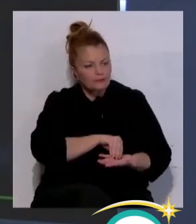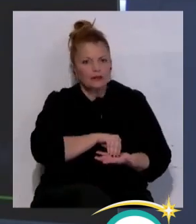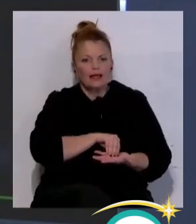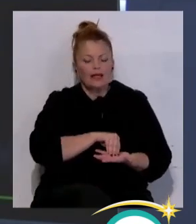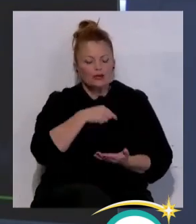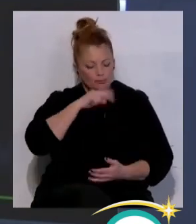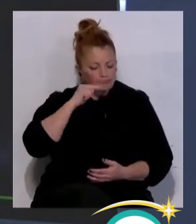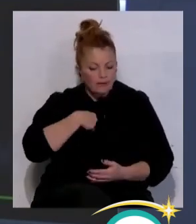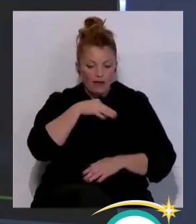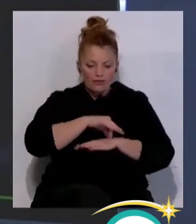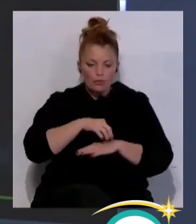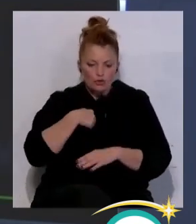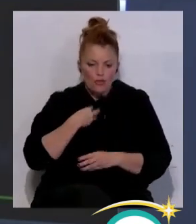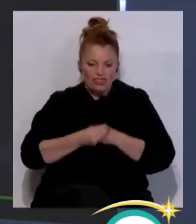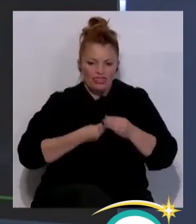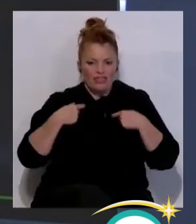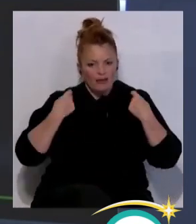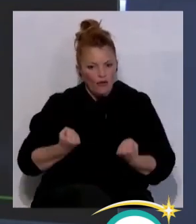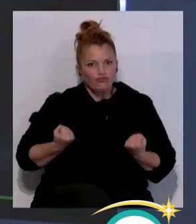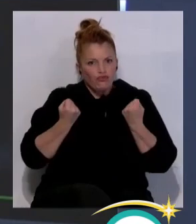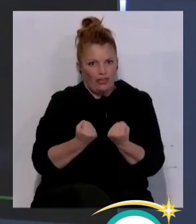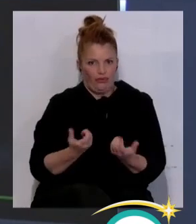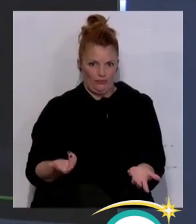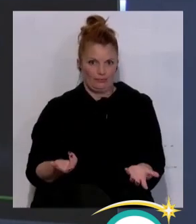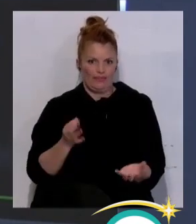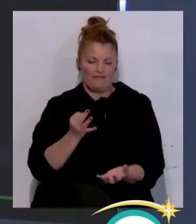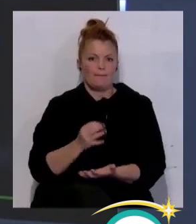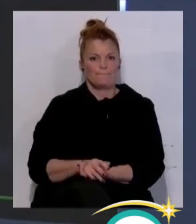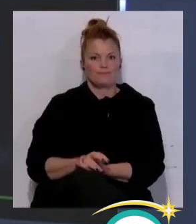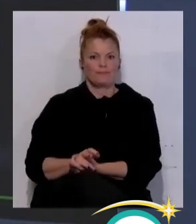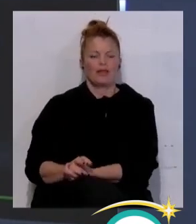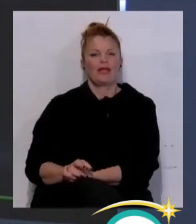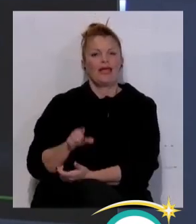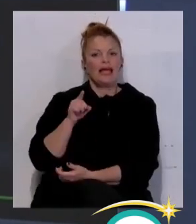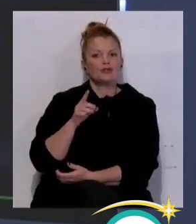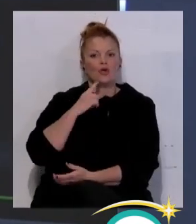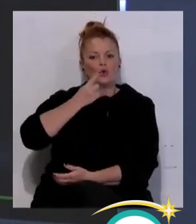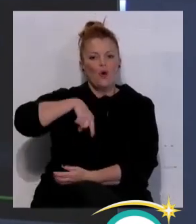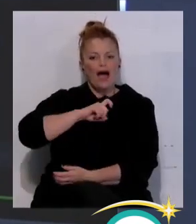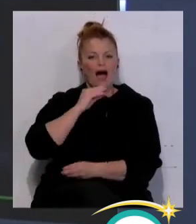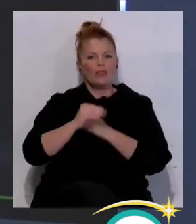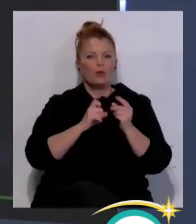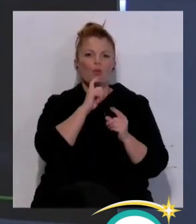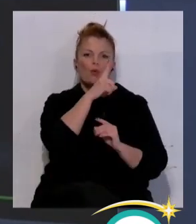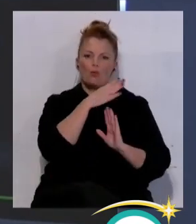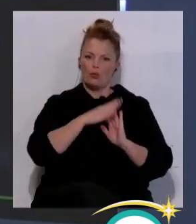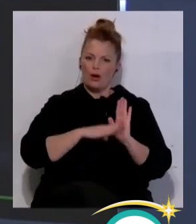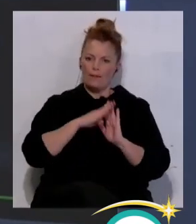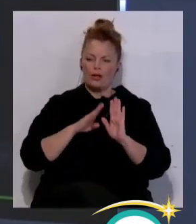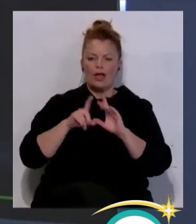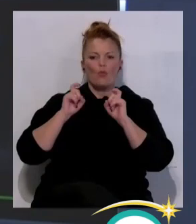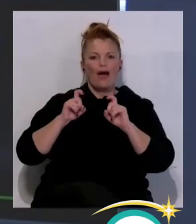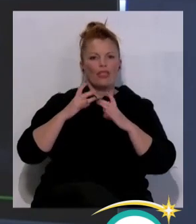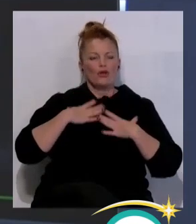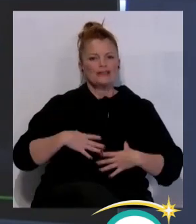es él y si no lo hace él, no, el médico no va a andar por el paciente, ¿vale? Eso lo hacemos mediante un programa de educación